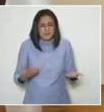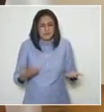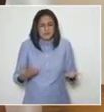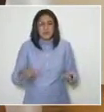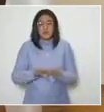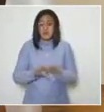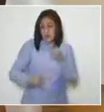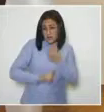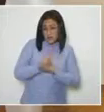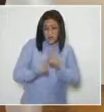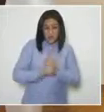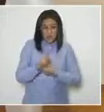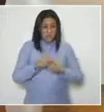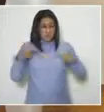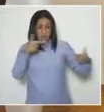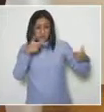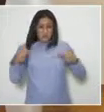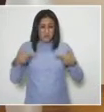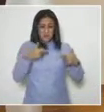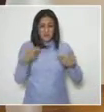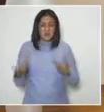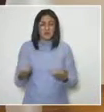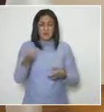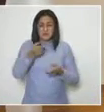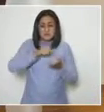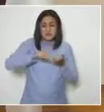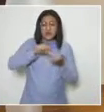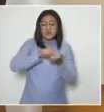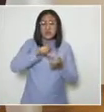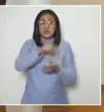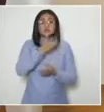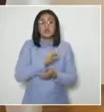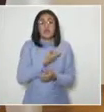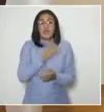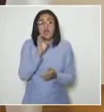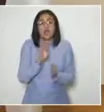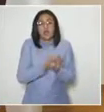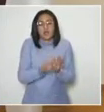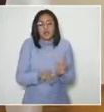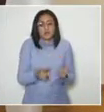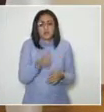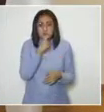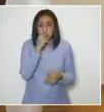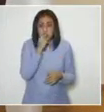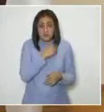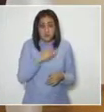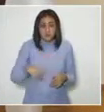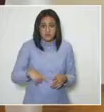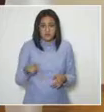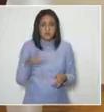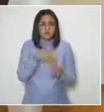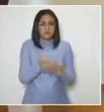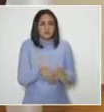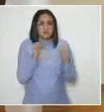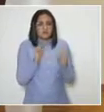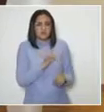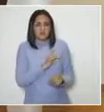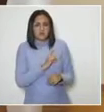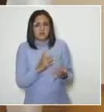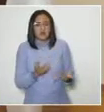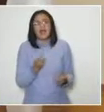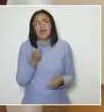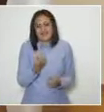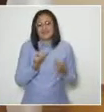conflicto así armado alrededor del zócalo y no llegara la policía municipal si no es porque no quiso llegar